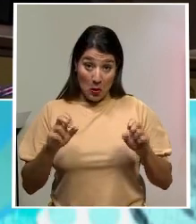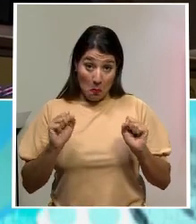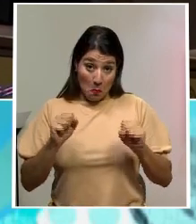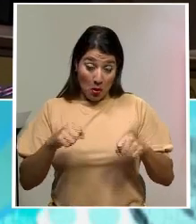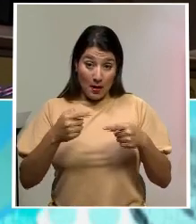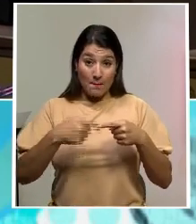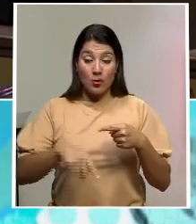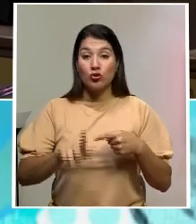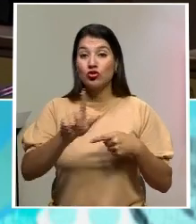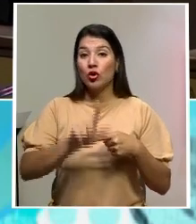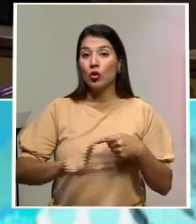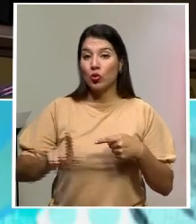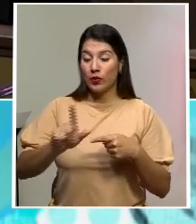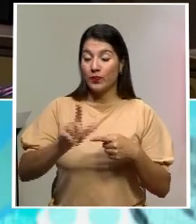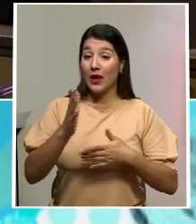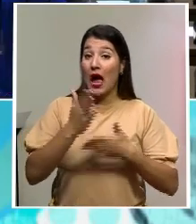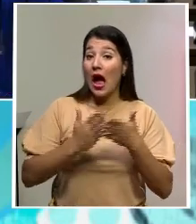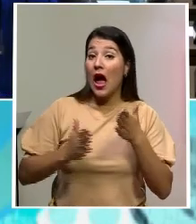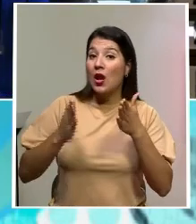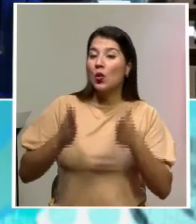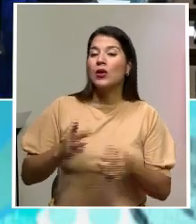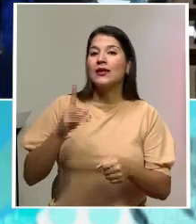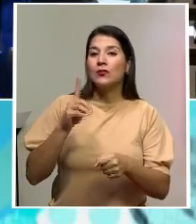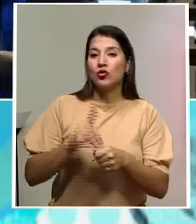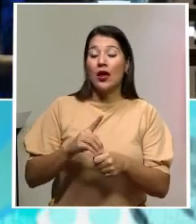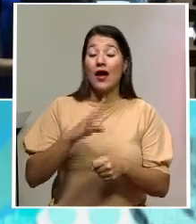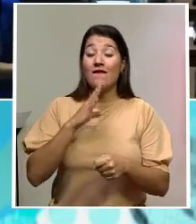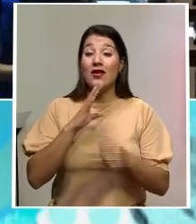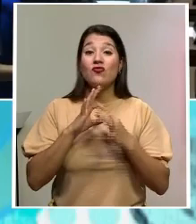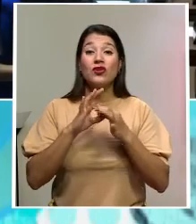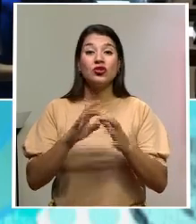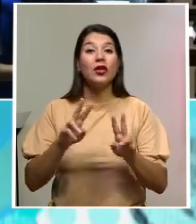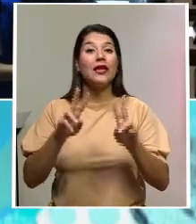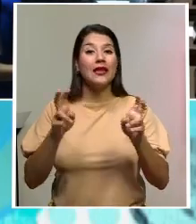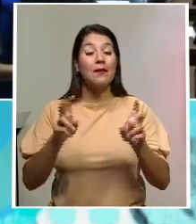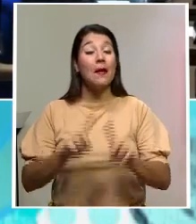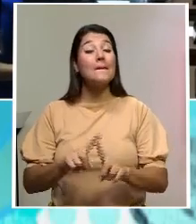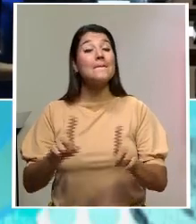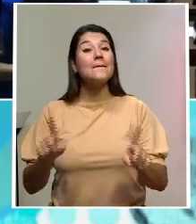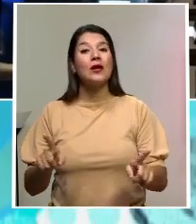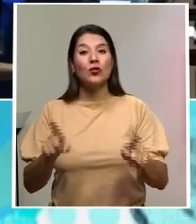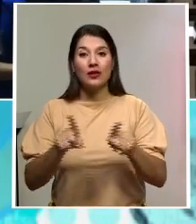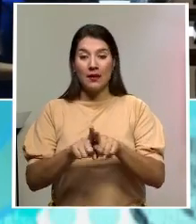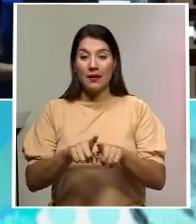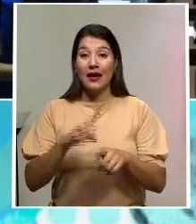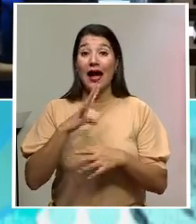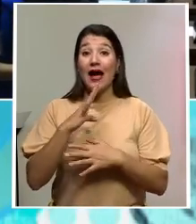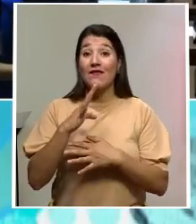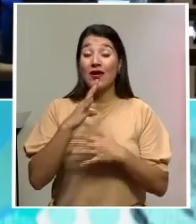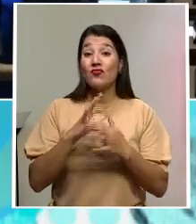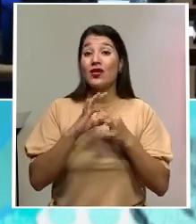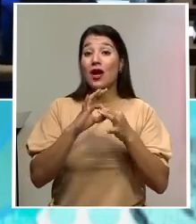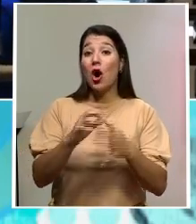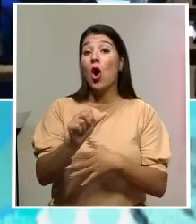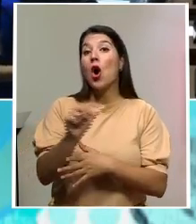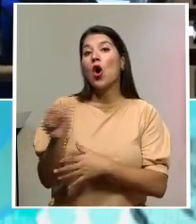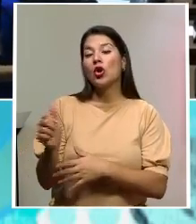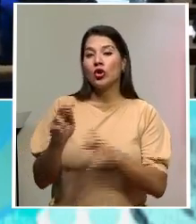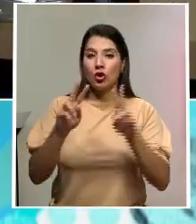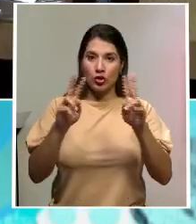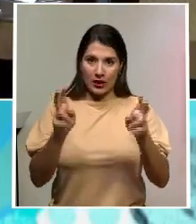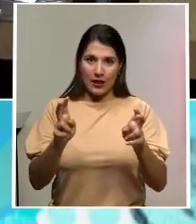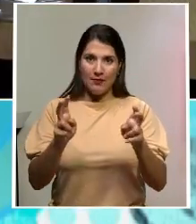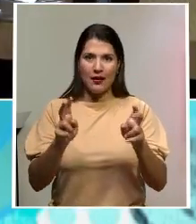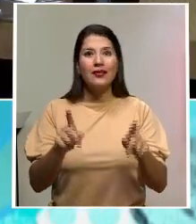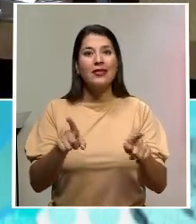y diputadas hicieron referencia a este tema, pero también fueron claros en otros que tienen que ver con el resto de la agenda